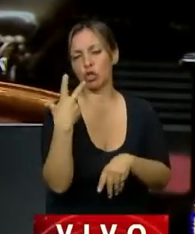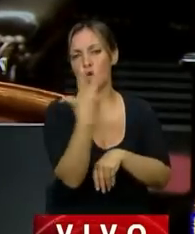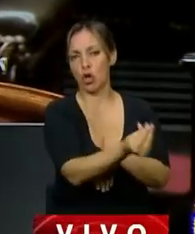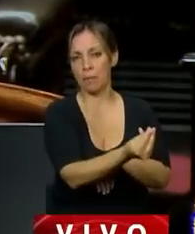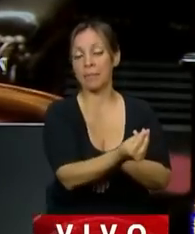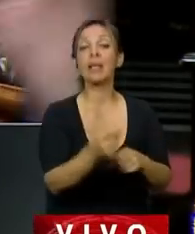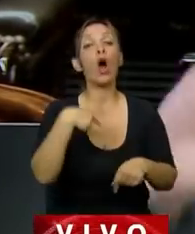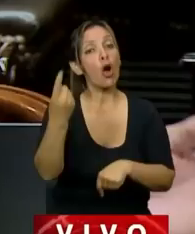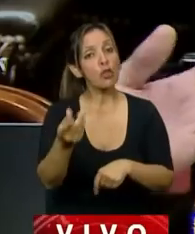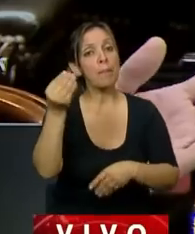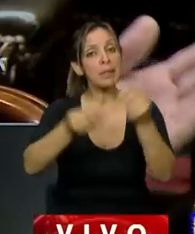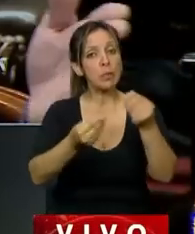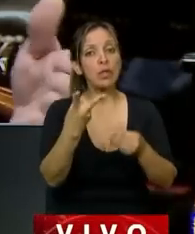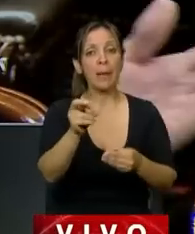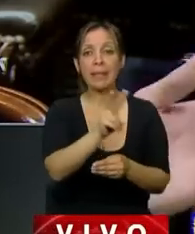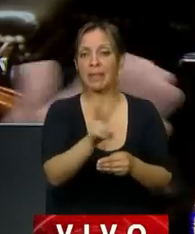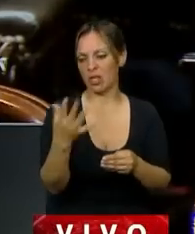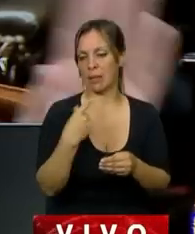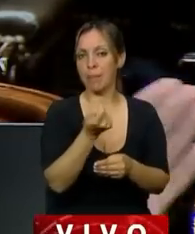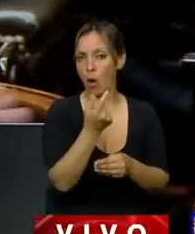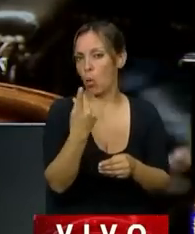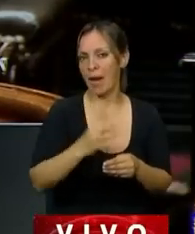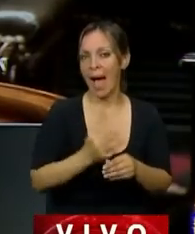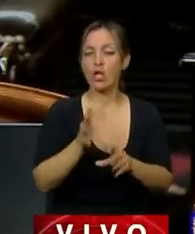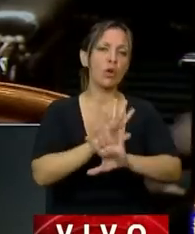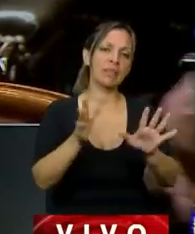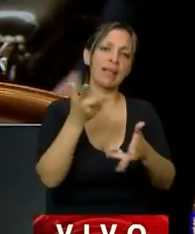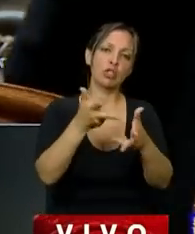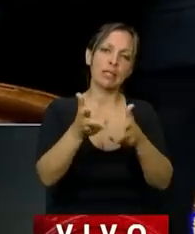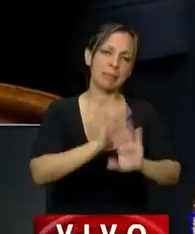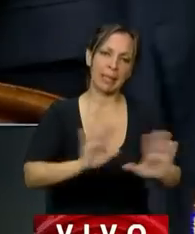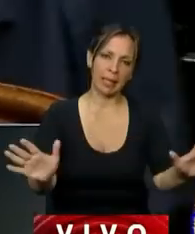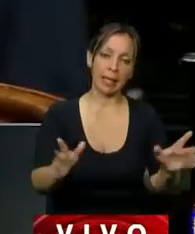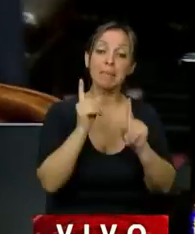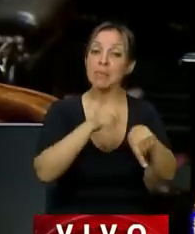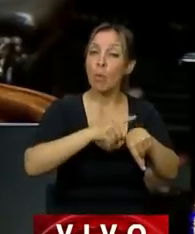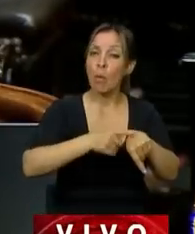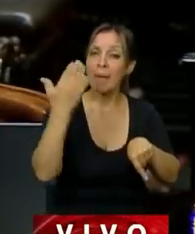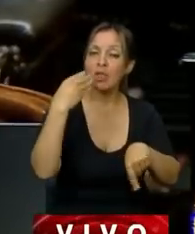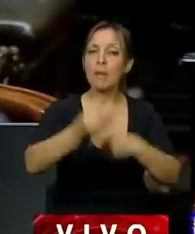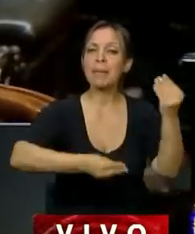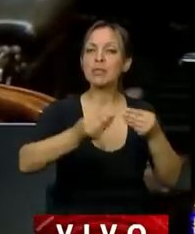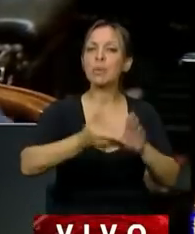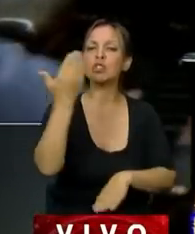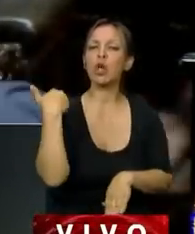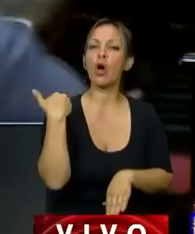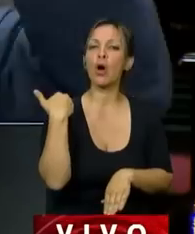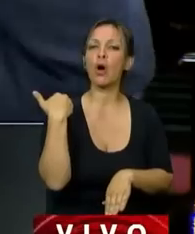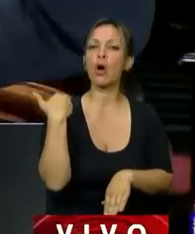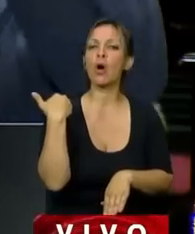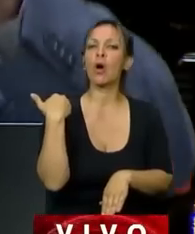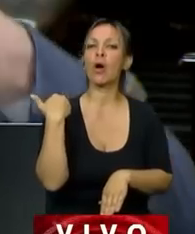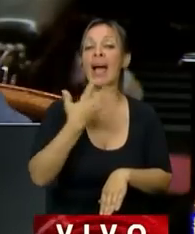presupuesto 2022... Fue hace muy poco, hace un año, no hace falta que les recuerde. En ese momento ese presupuesto era